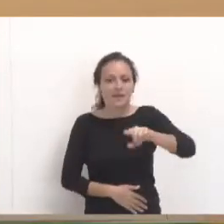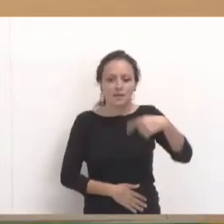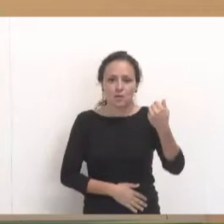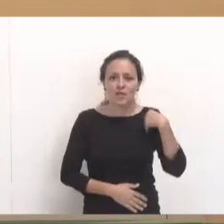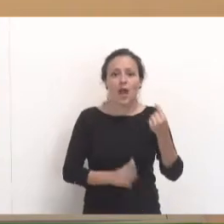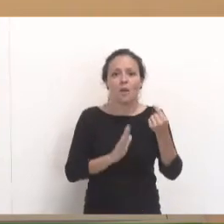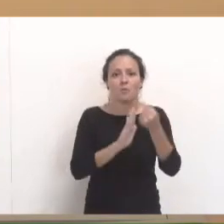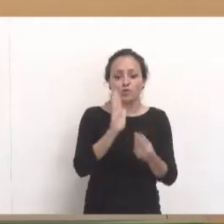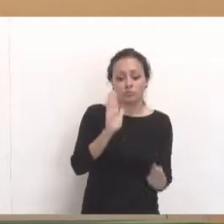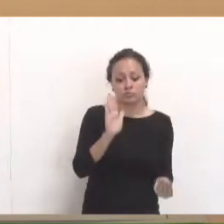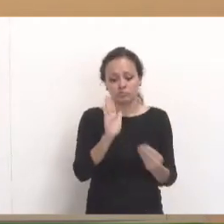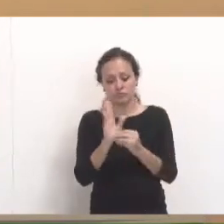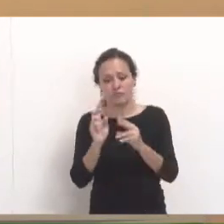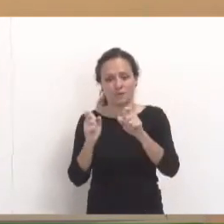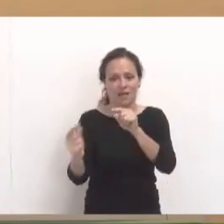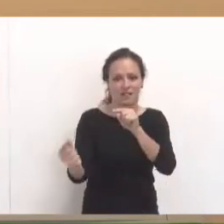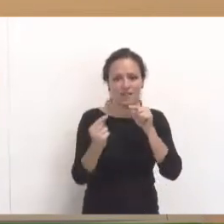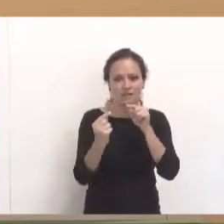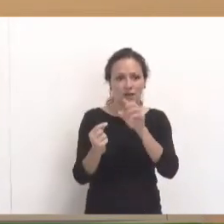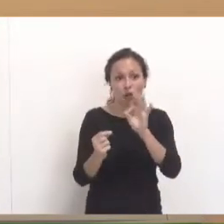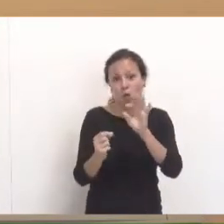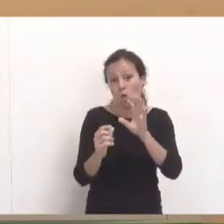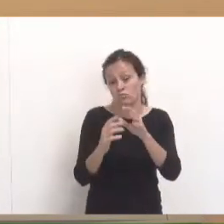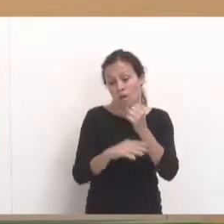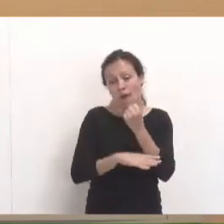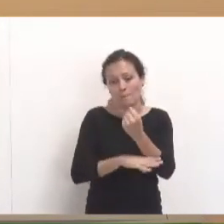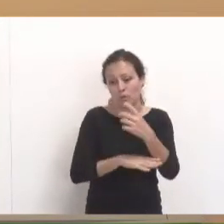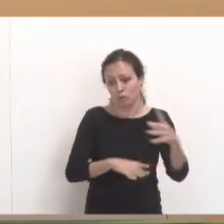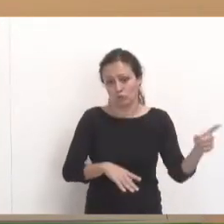a debate o, en su caso, a apoyo unánime.